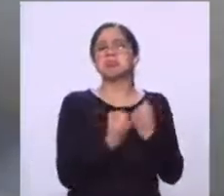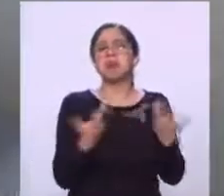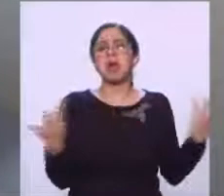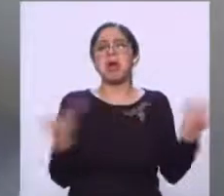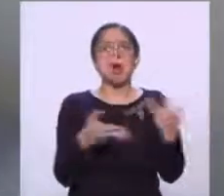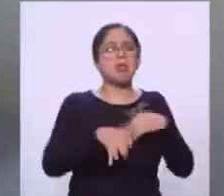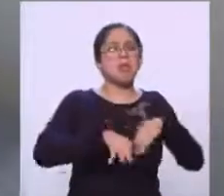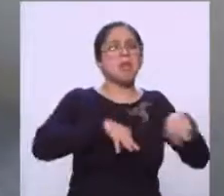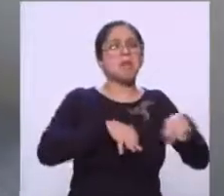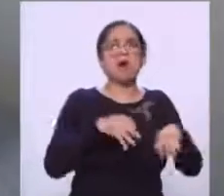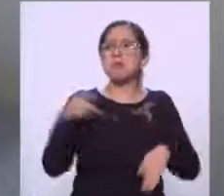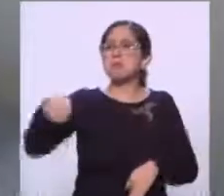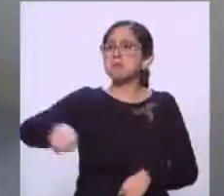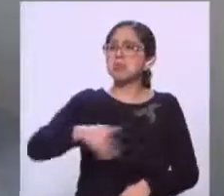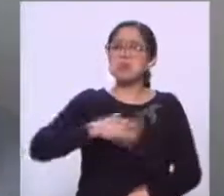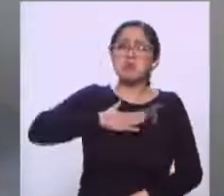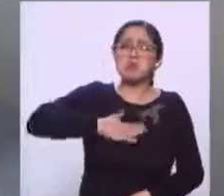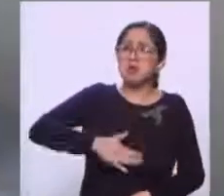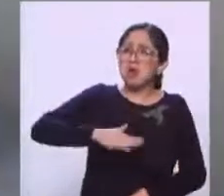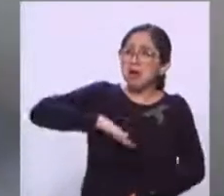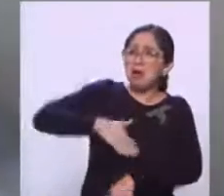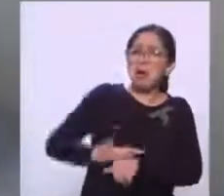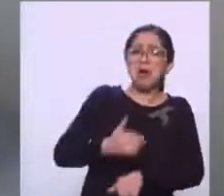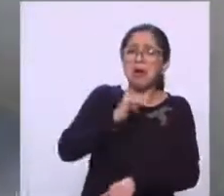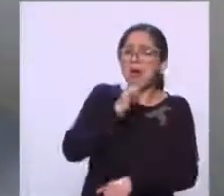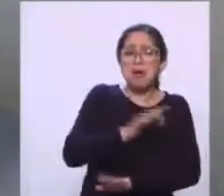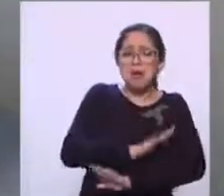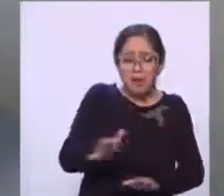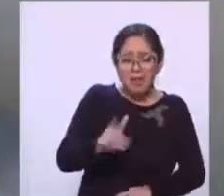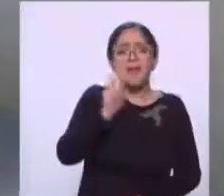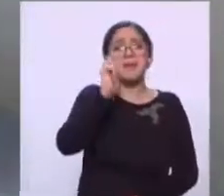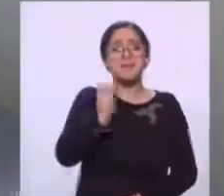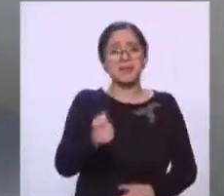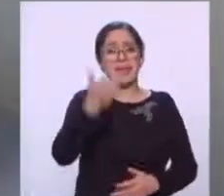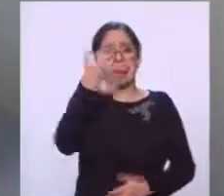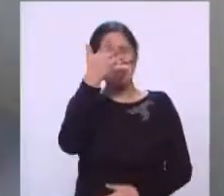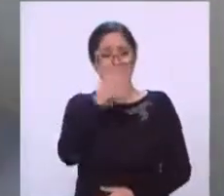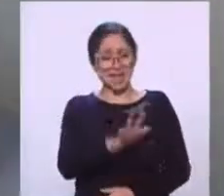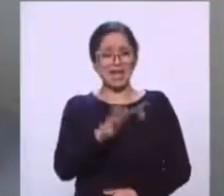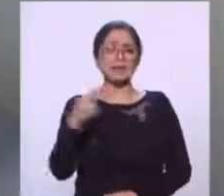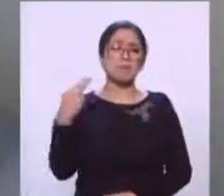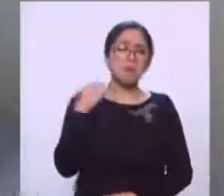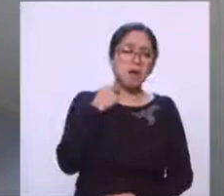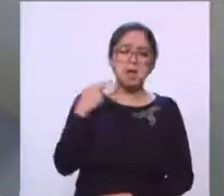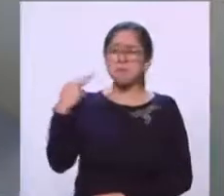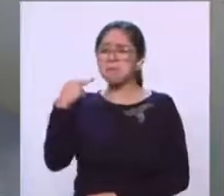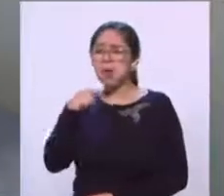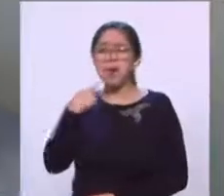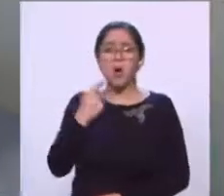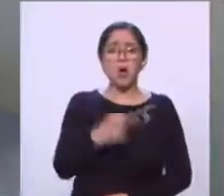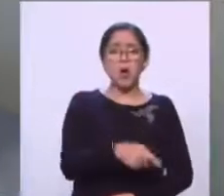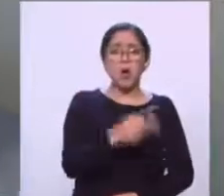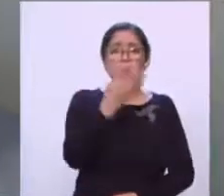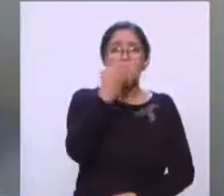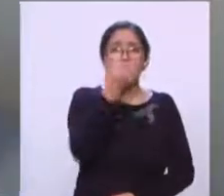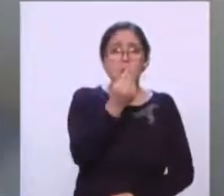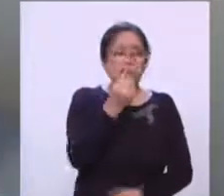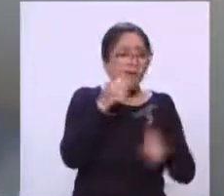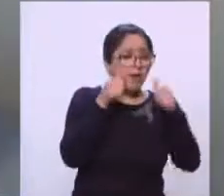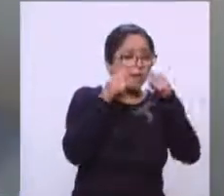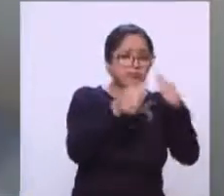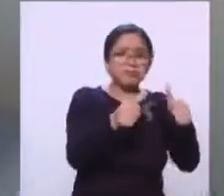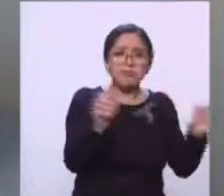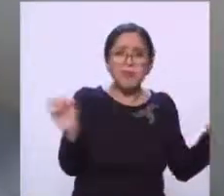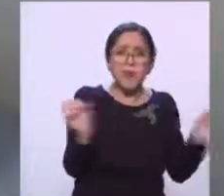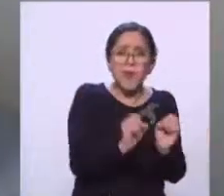reporte que tenemos es que 9 de cada 10 homicidios quedan impunes en el estado de Guanajuato, y a esto hay que agregarle